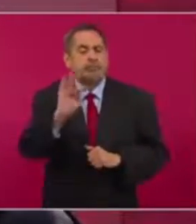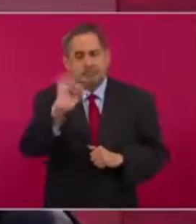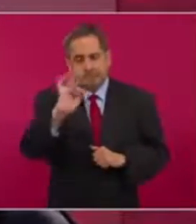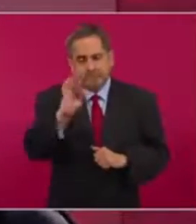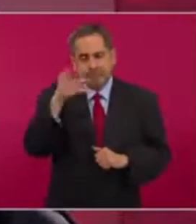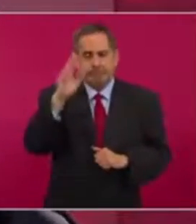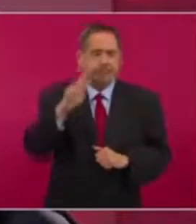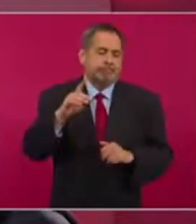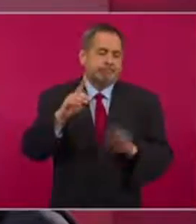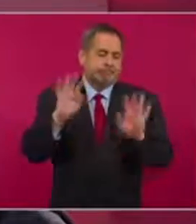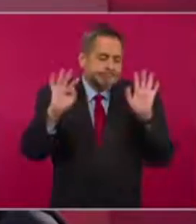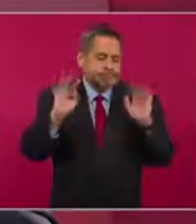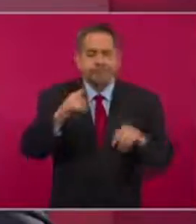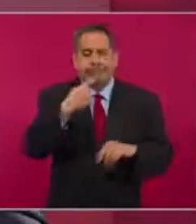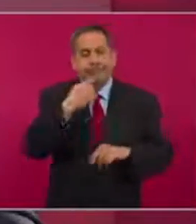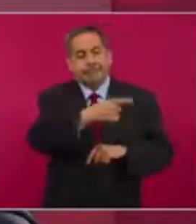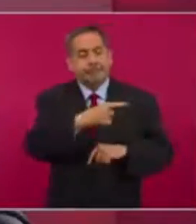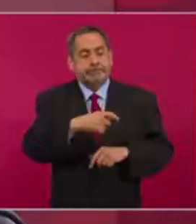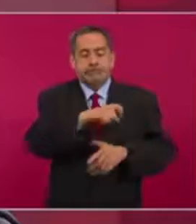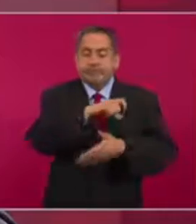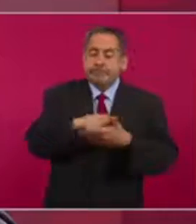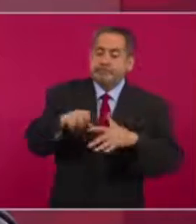que iba a costar 300,000,